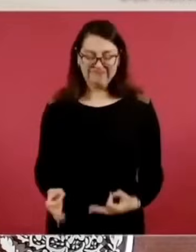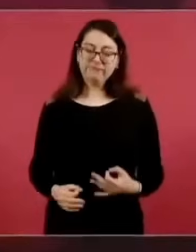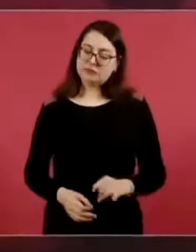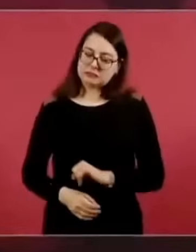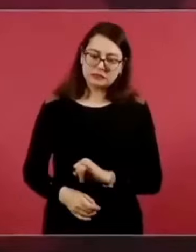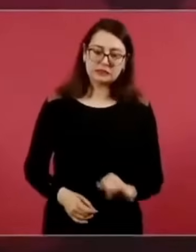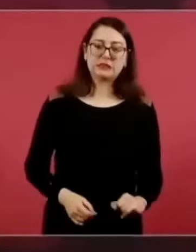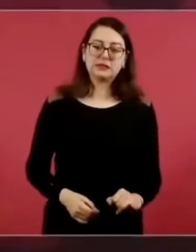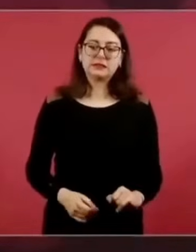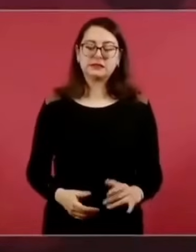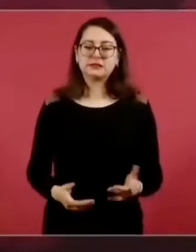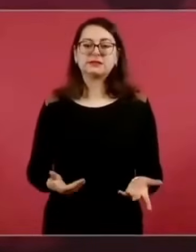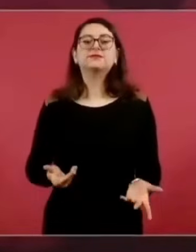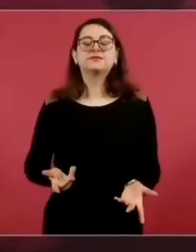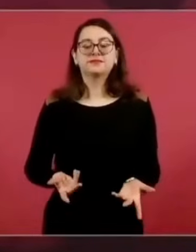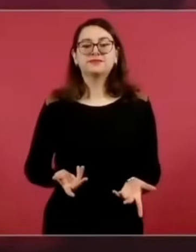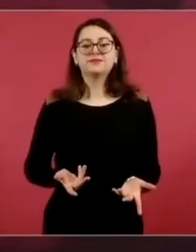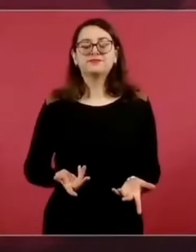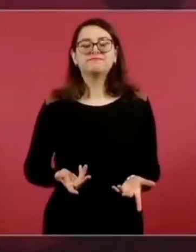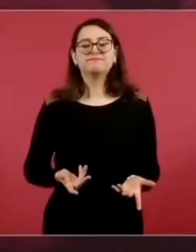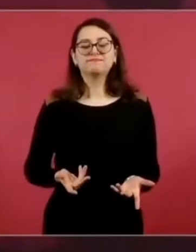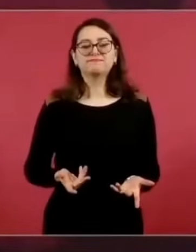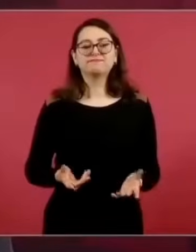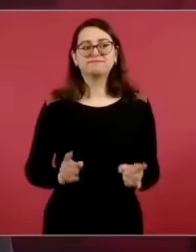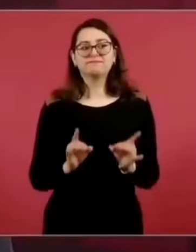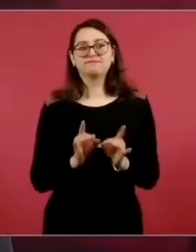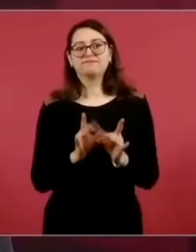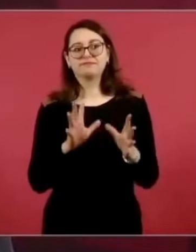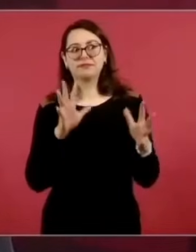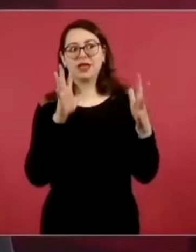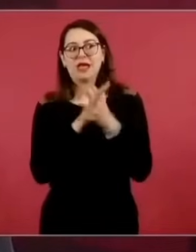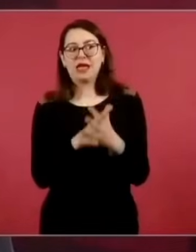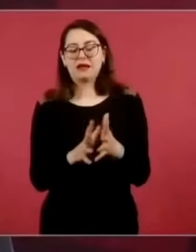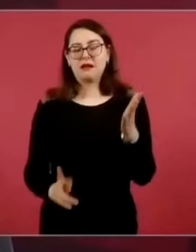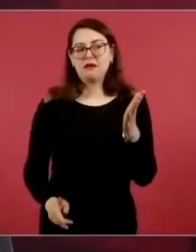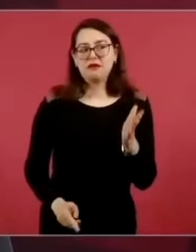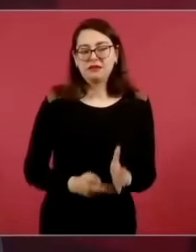se podía desatar una guerra civil.